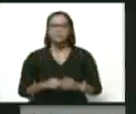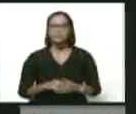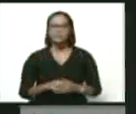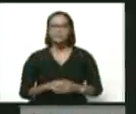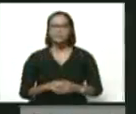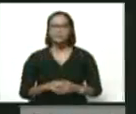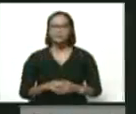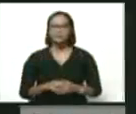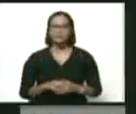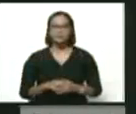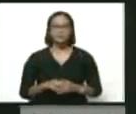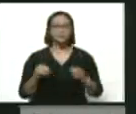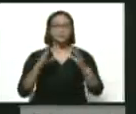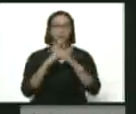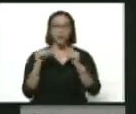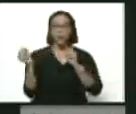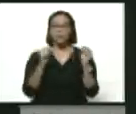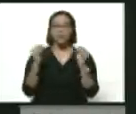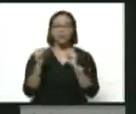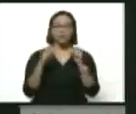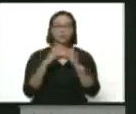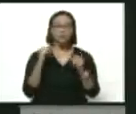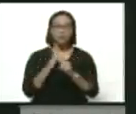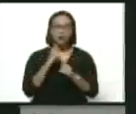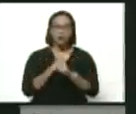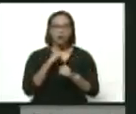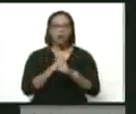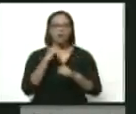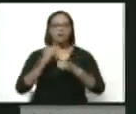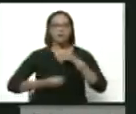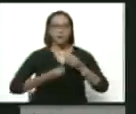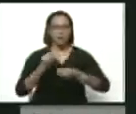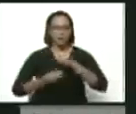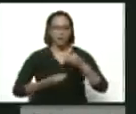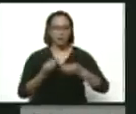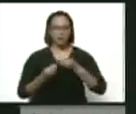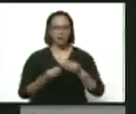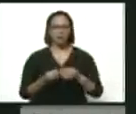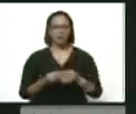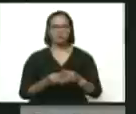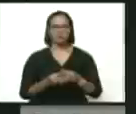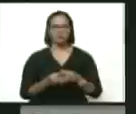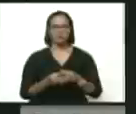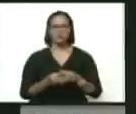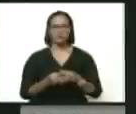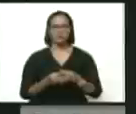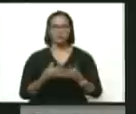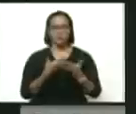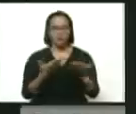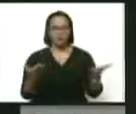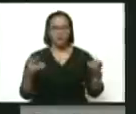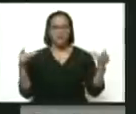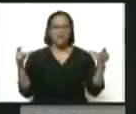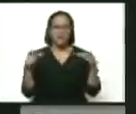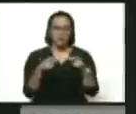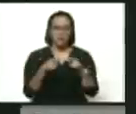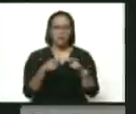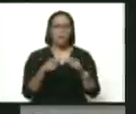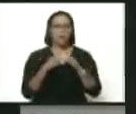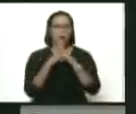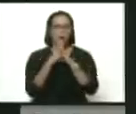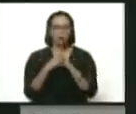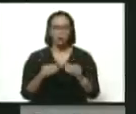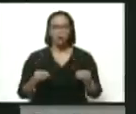todo el trabajo que se hace. Felicita a tu equipo. Seguro, presidente. A todos,